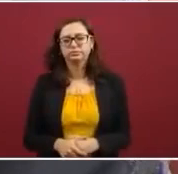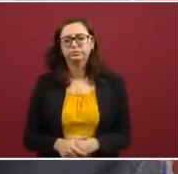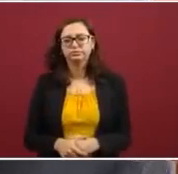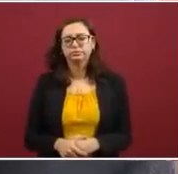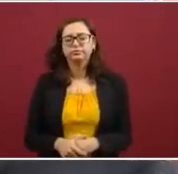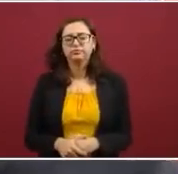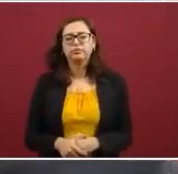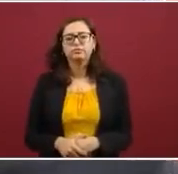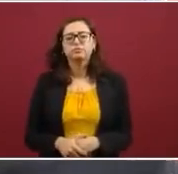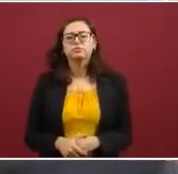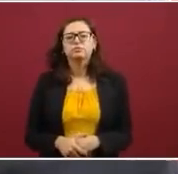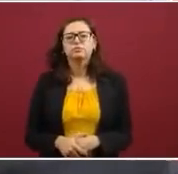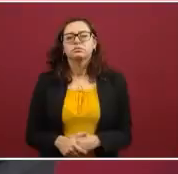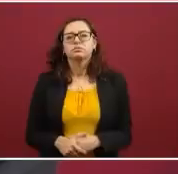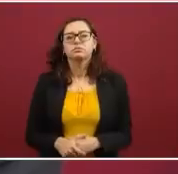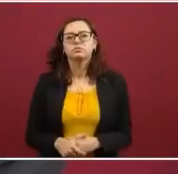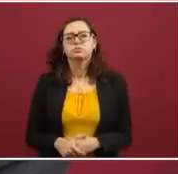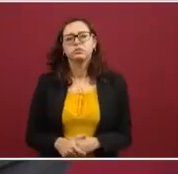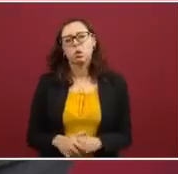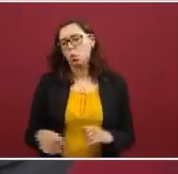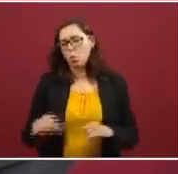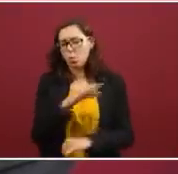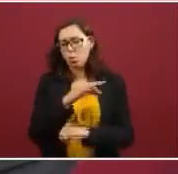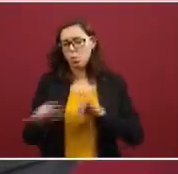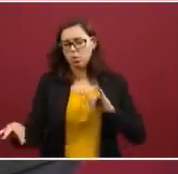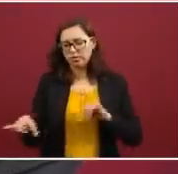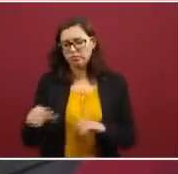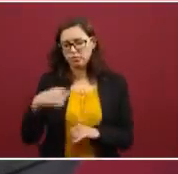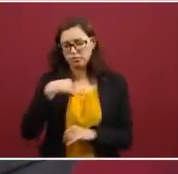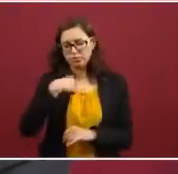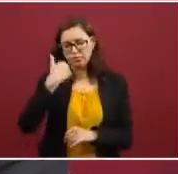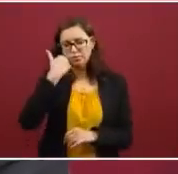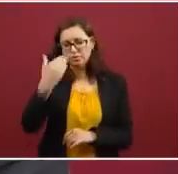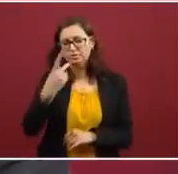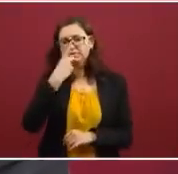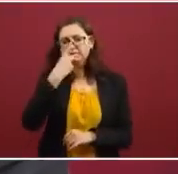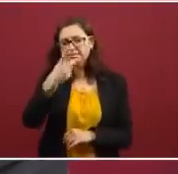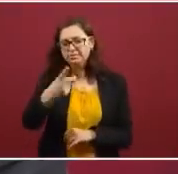termino, que debe de considerarse